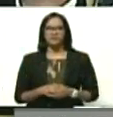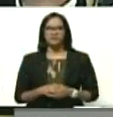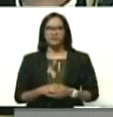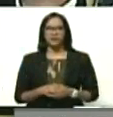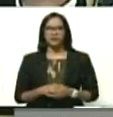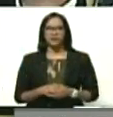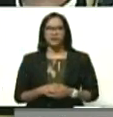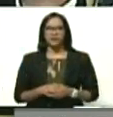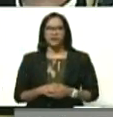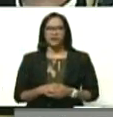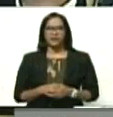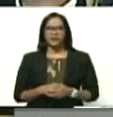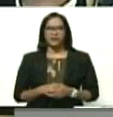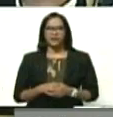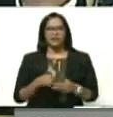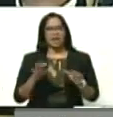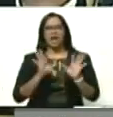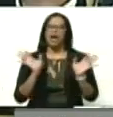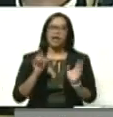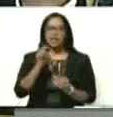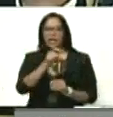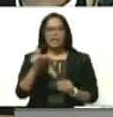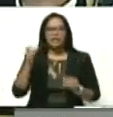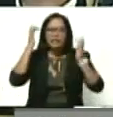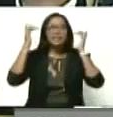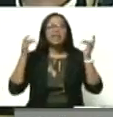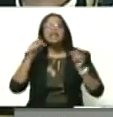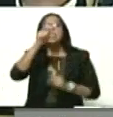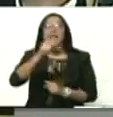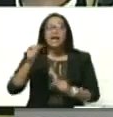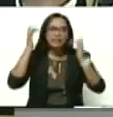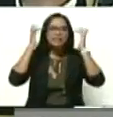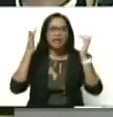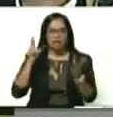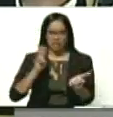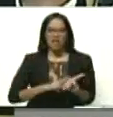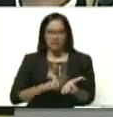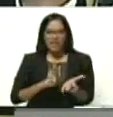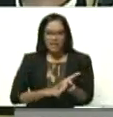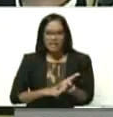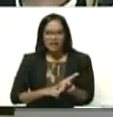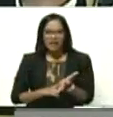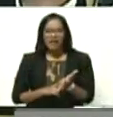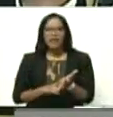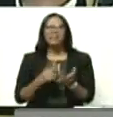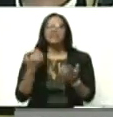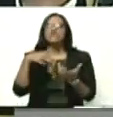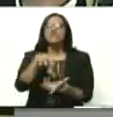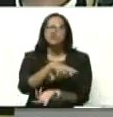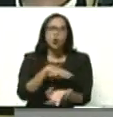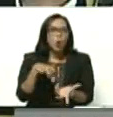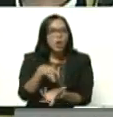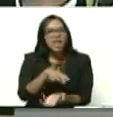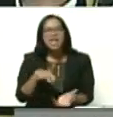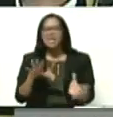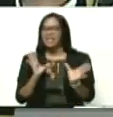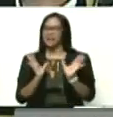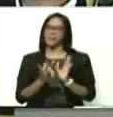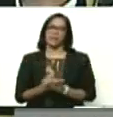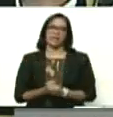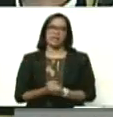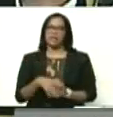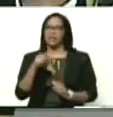yo no le consultaron que la gente inteligente mira a la gente inteligente de verdad es un problema la gente inteligente